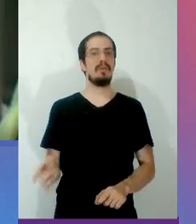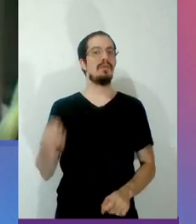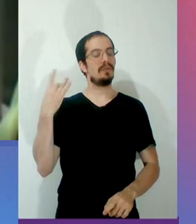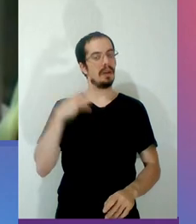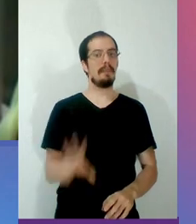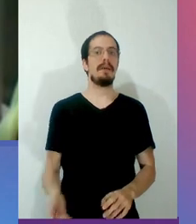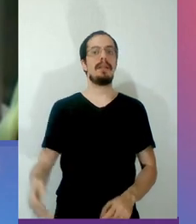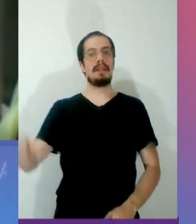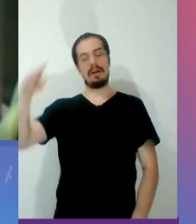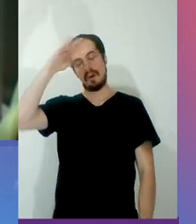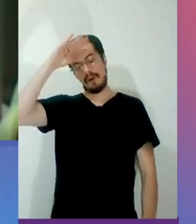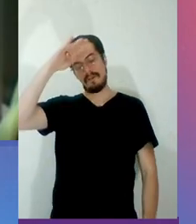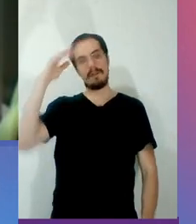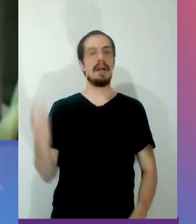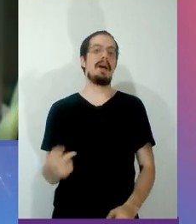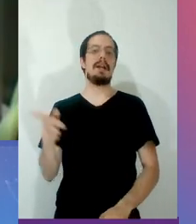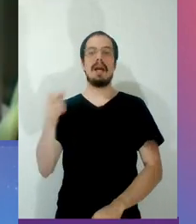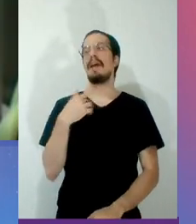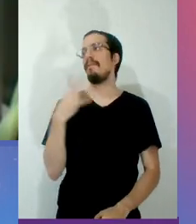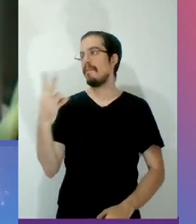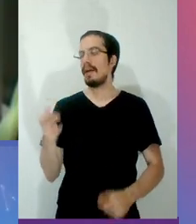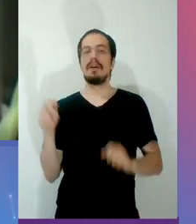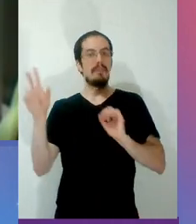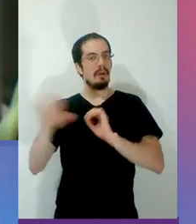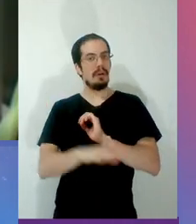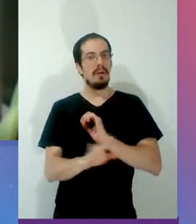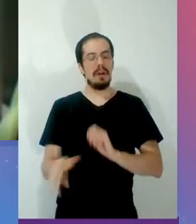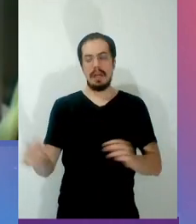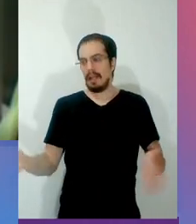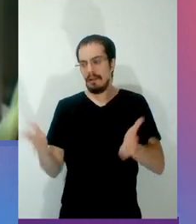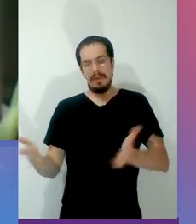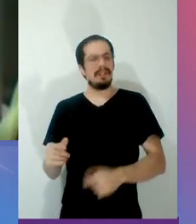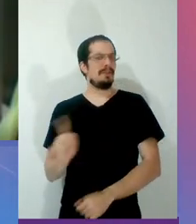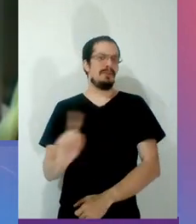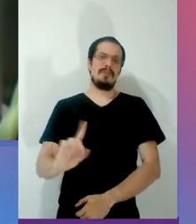solamente en los chicos, en el equipo de la sala de estimulación.